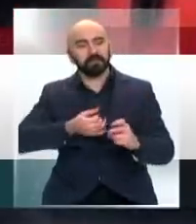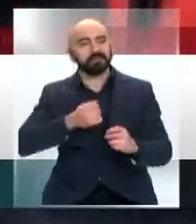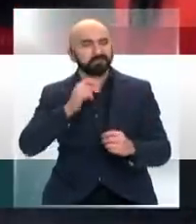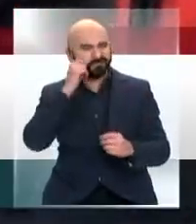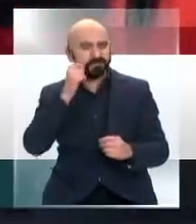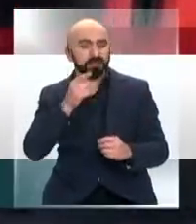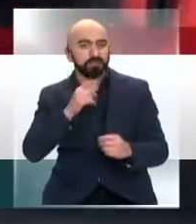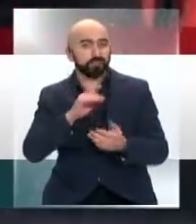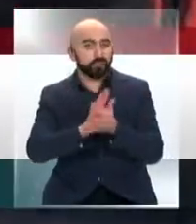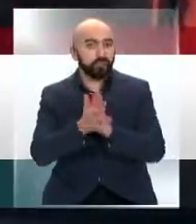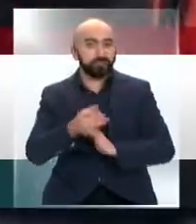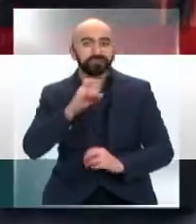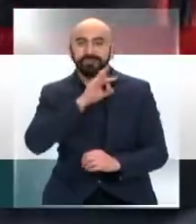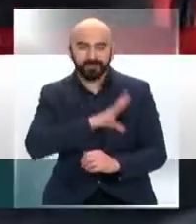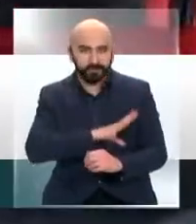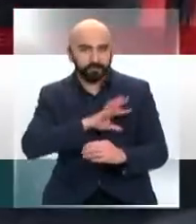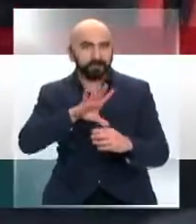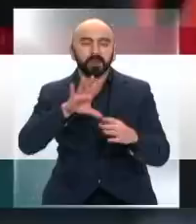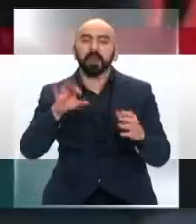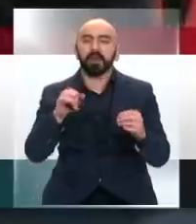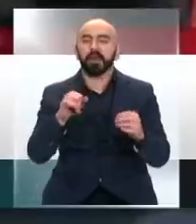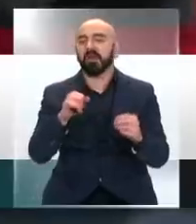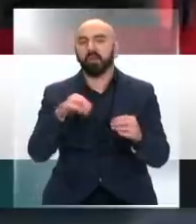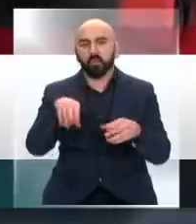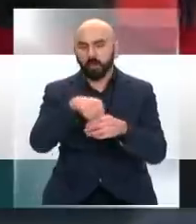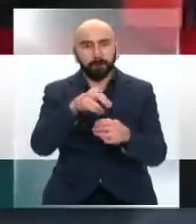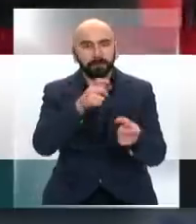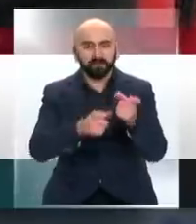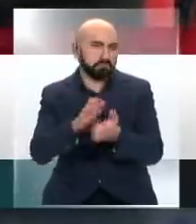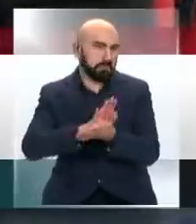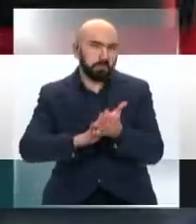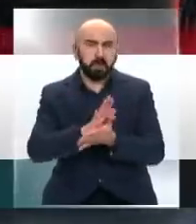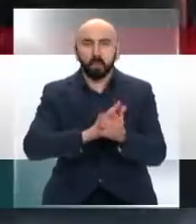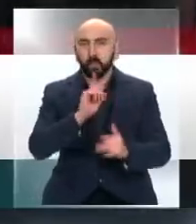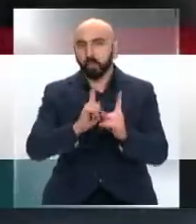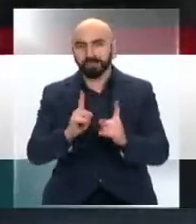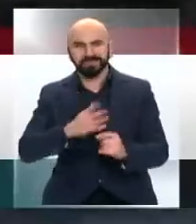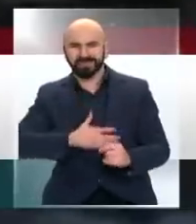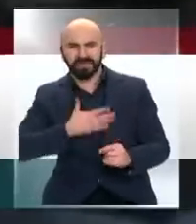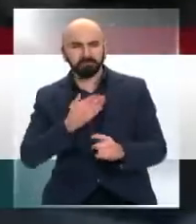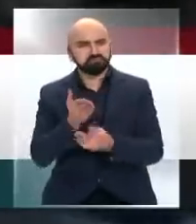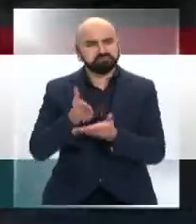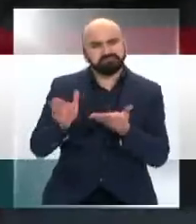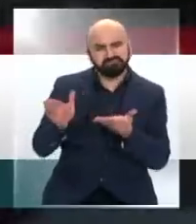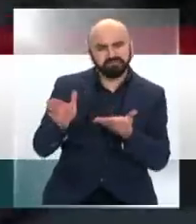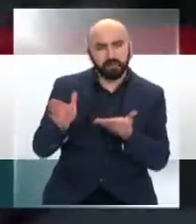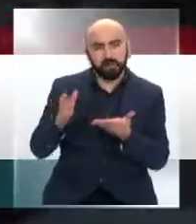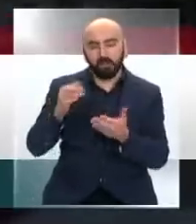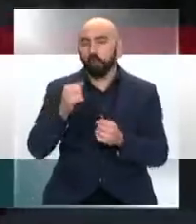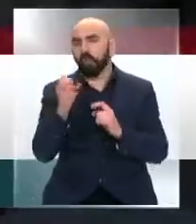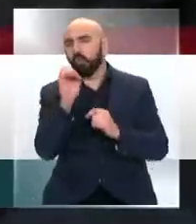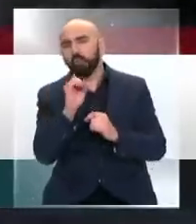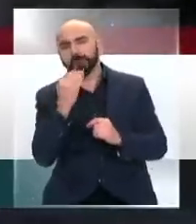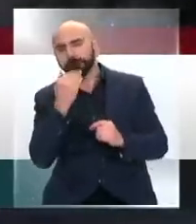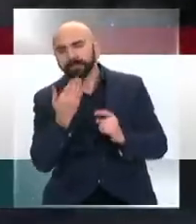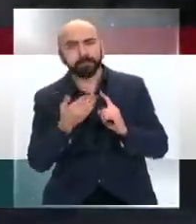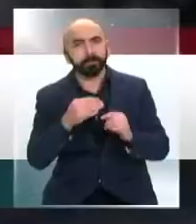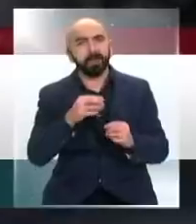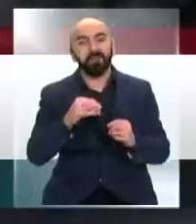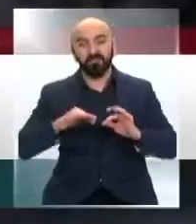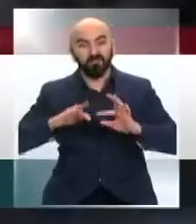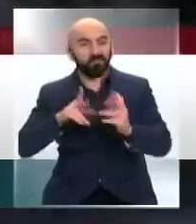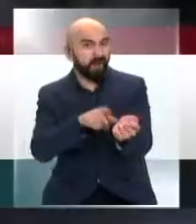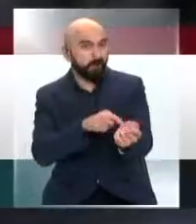incluyendo a quienes se han sentido decepcionados y aislados de la política institucional, a las familias endeudadas, a las